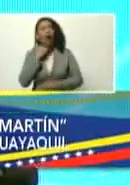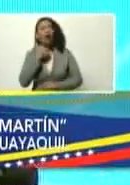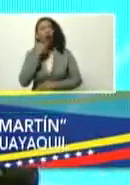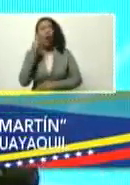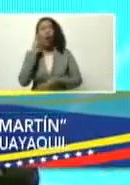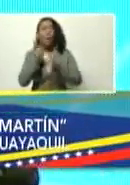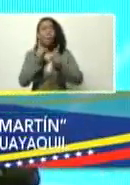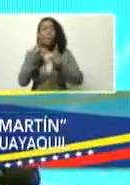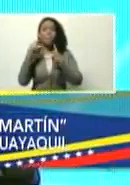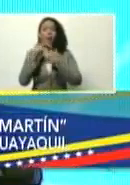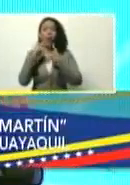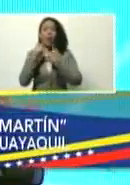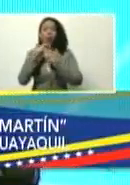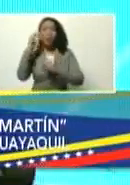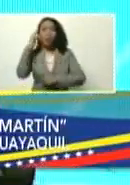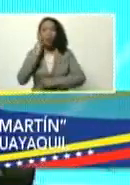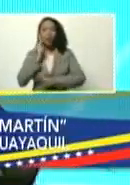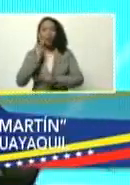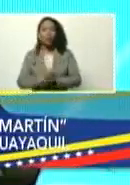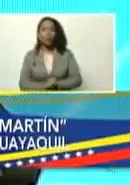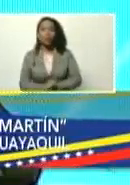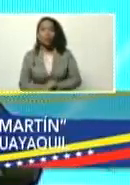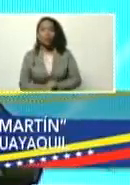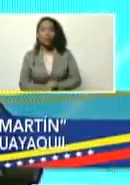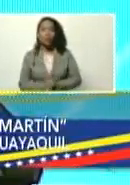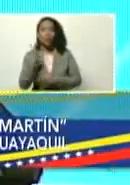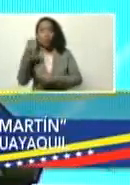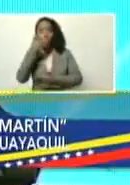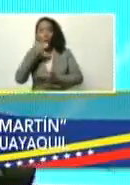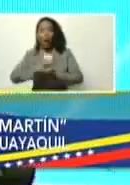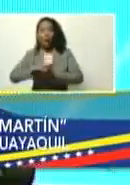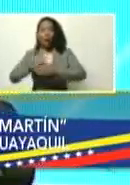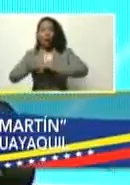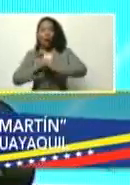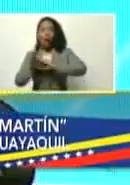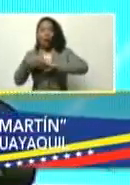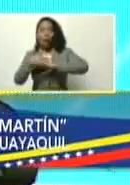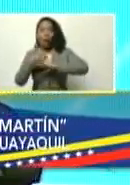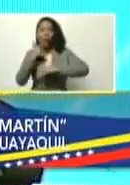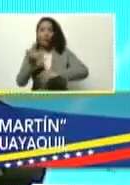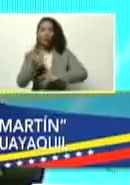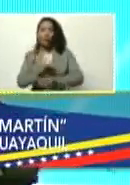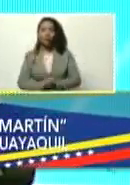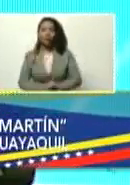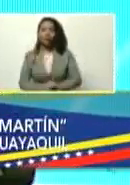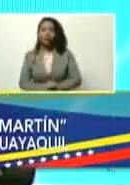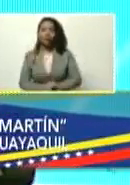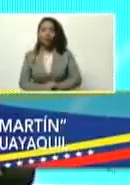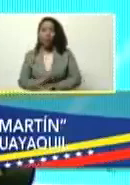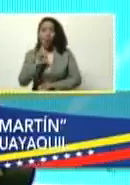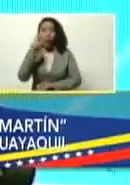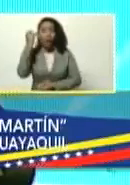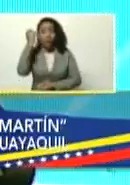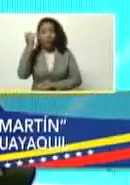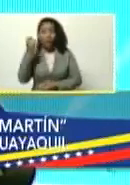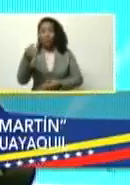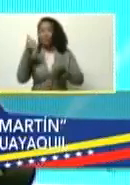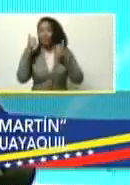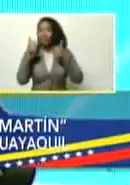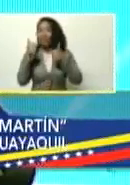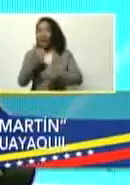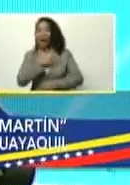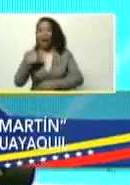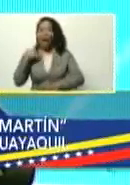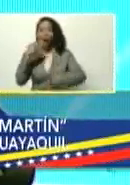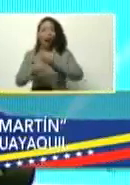palabras de Bolívar, justamente en su carta de Jamaica, que decía: es una idea grandiosa pretender